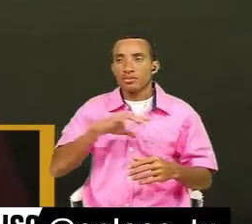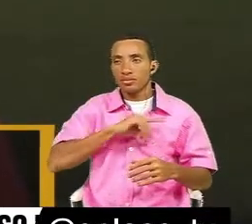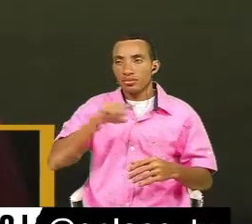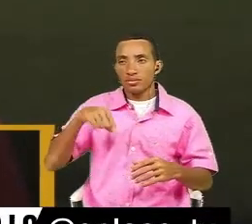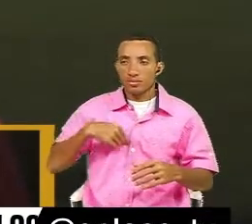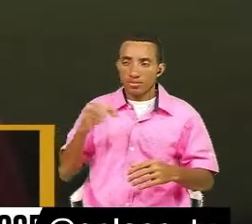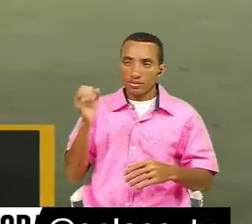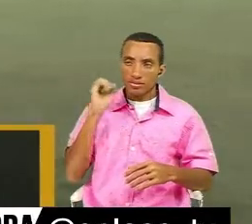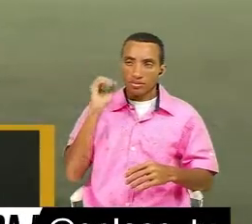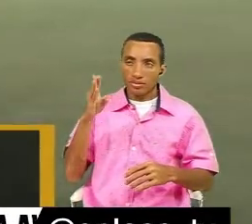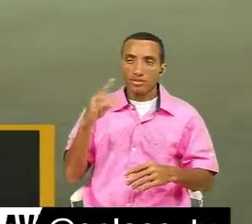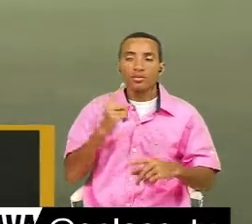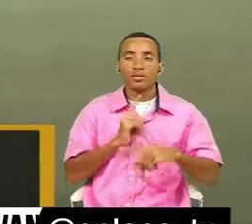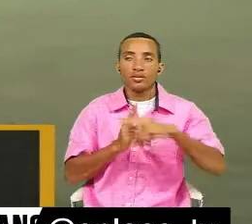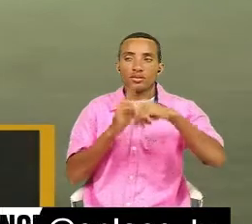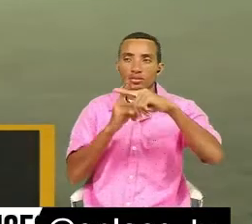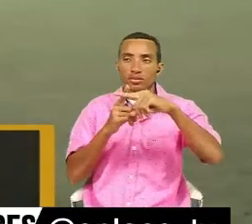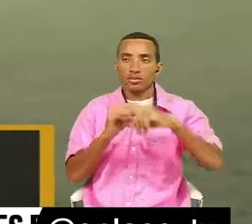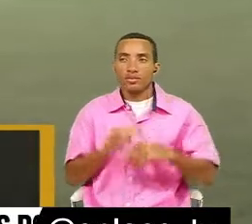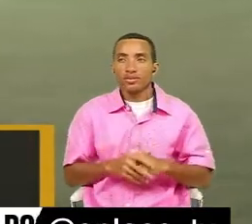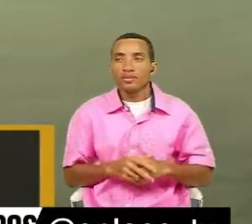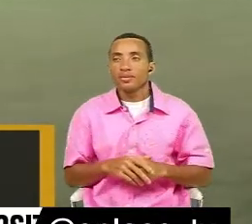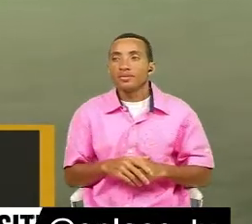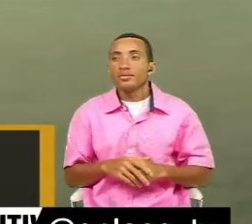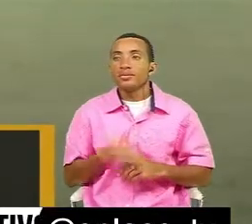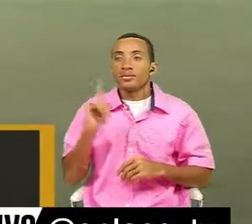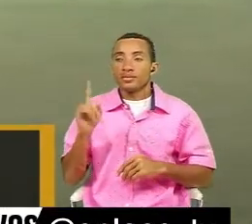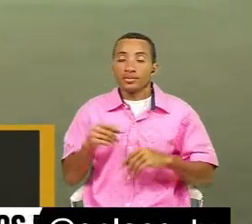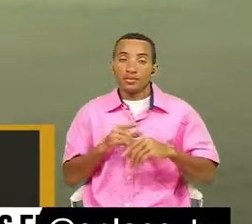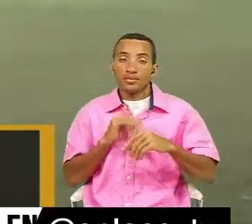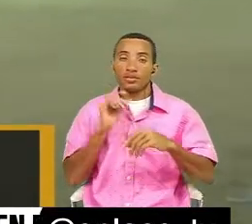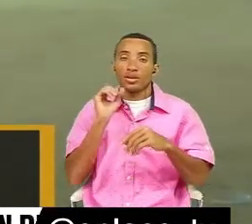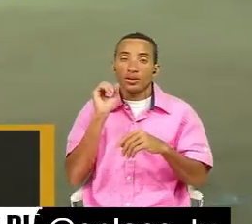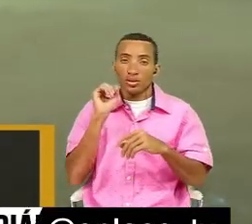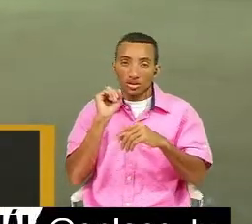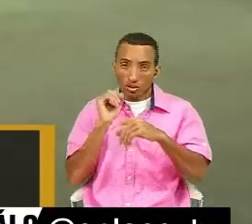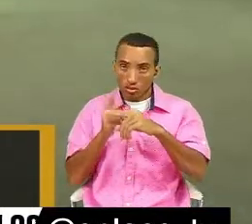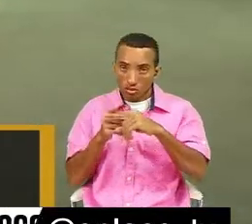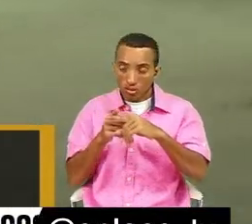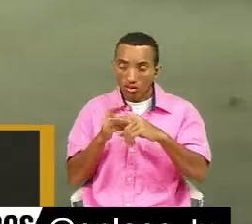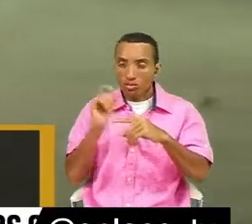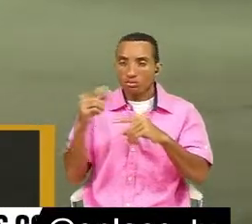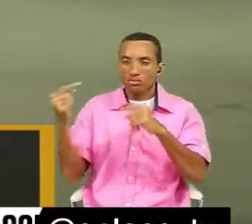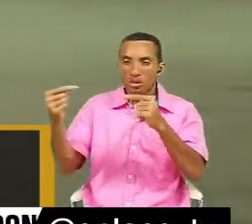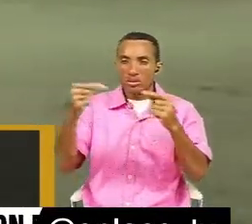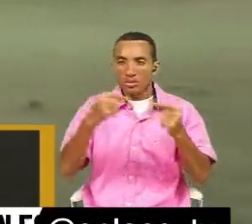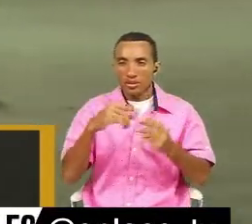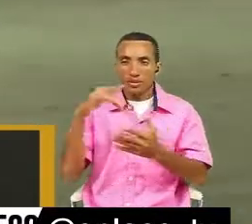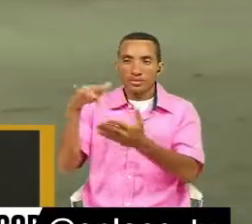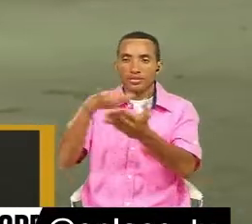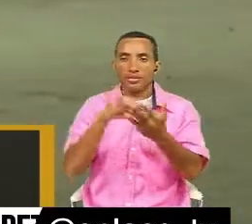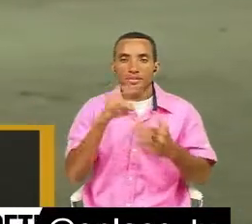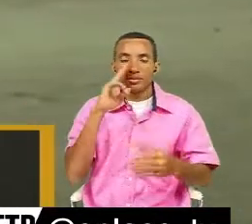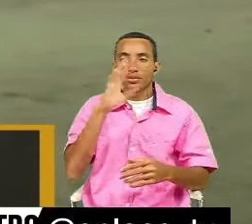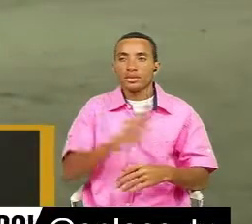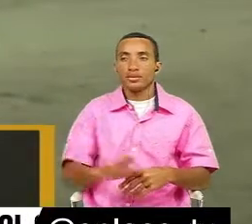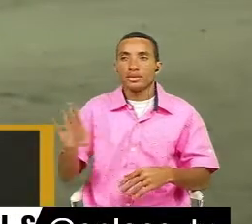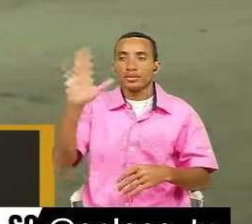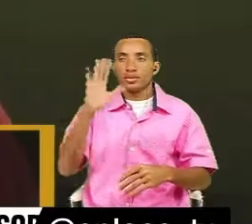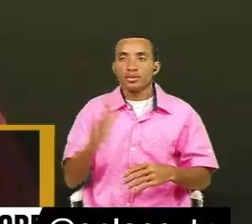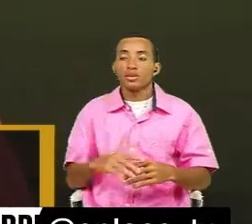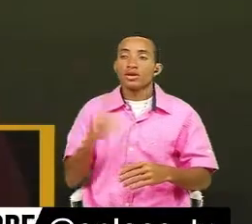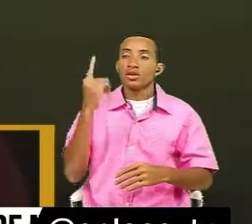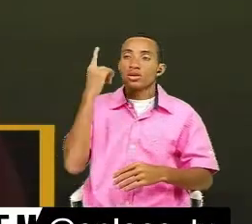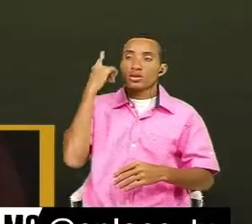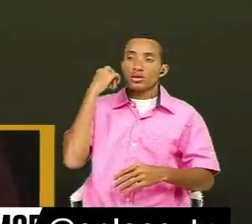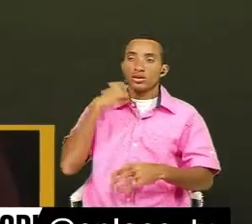club es positivo. Y este club ha participado en varios encuentros nacionales y planea unos más. Sí, el año pasado